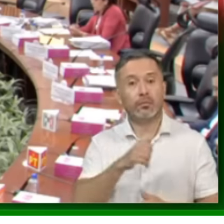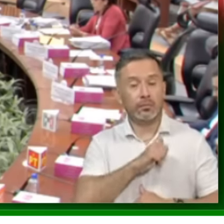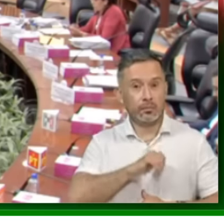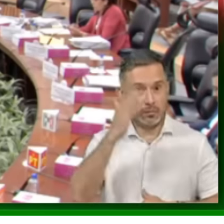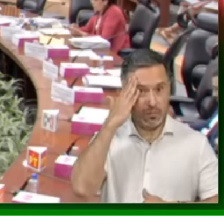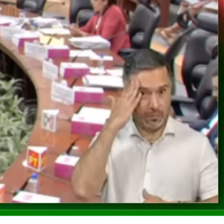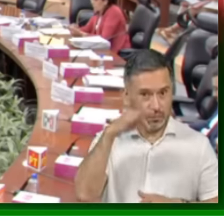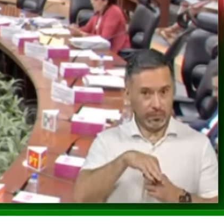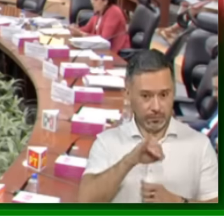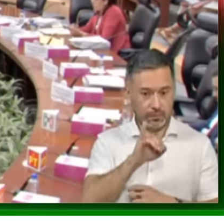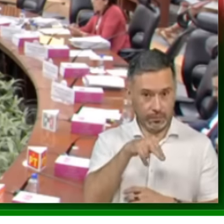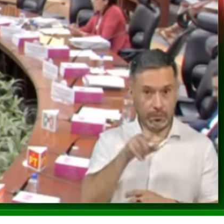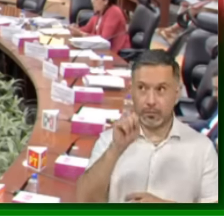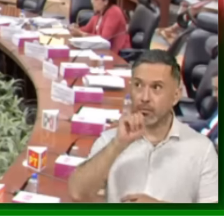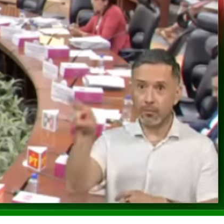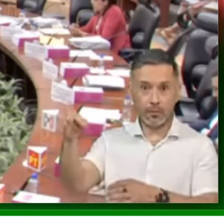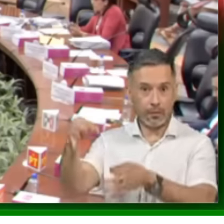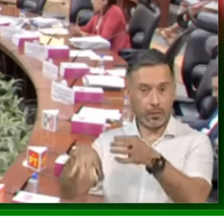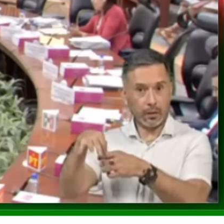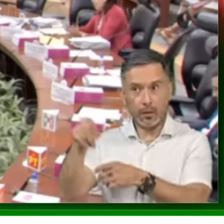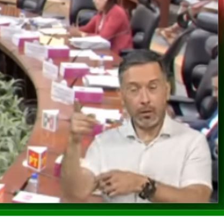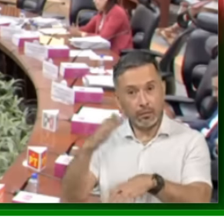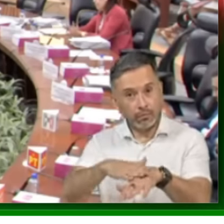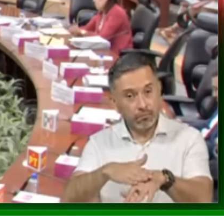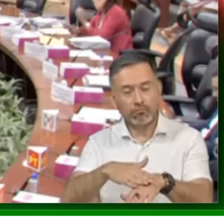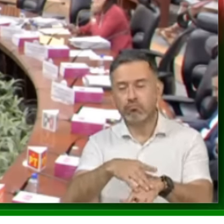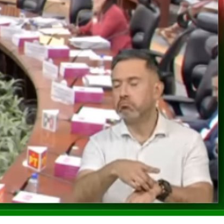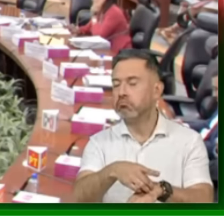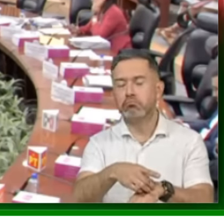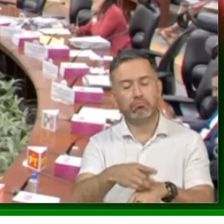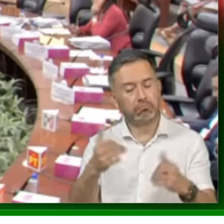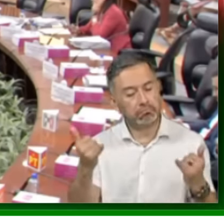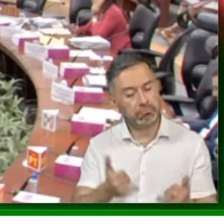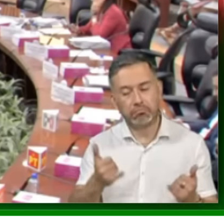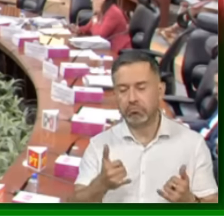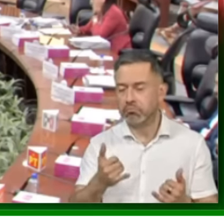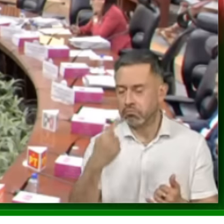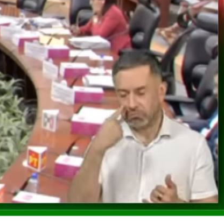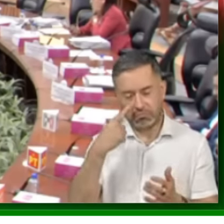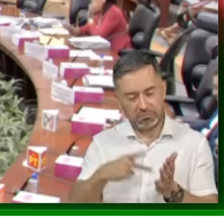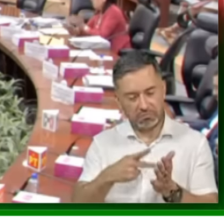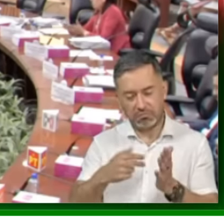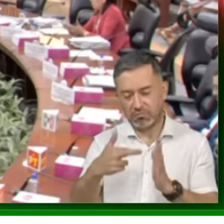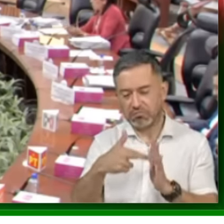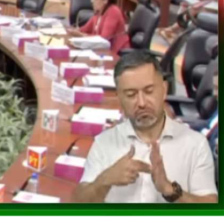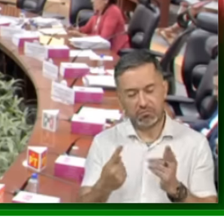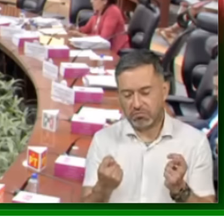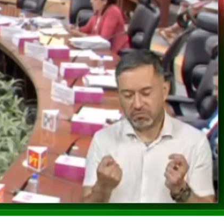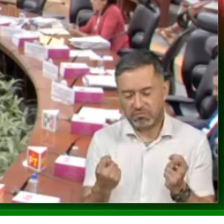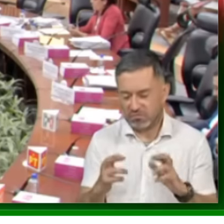del tribunal insiste de manera sistemática en violentar la Norma